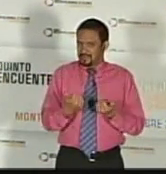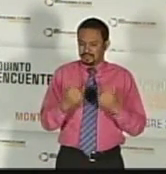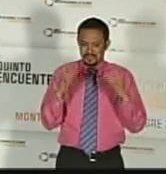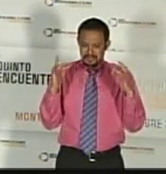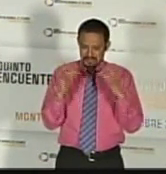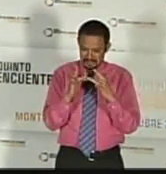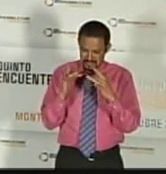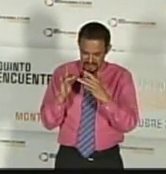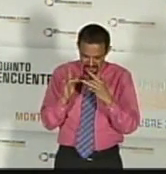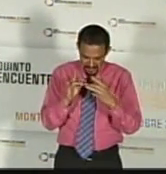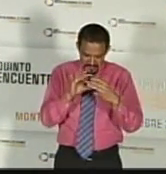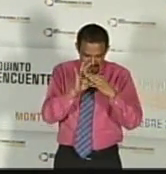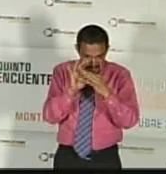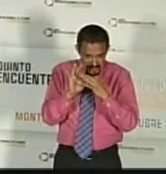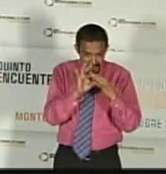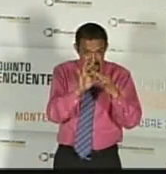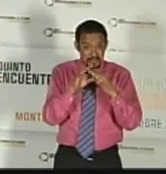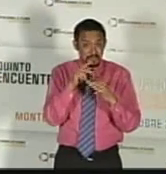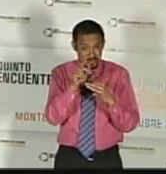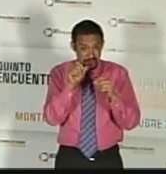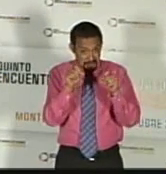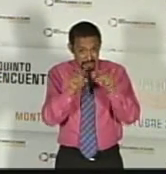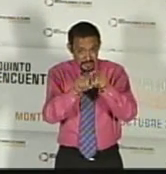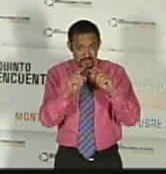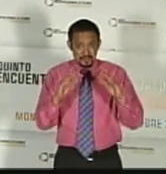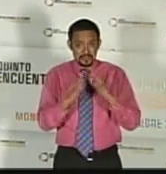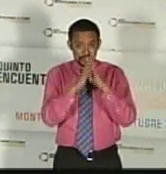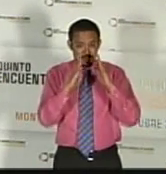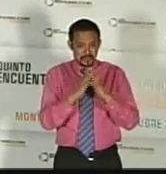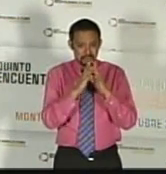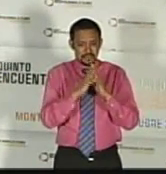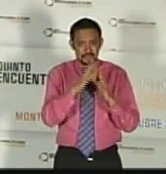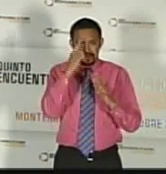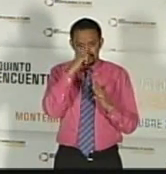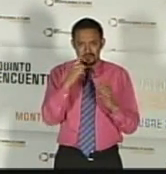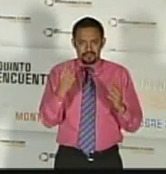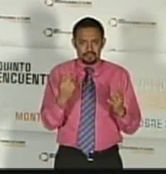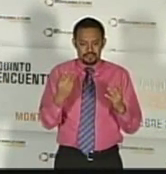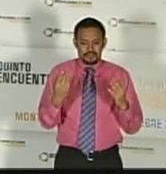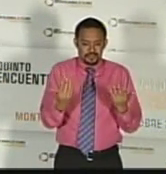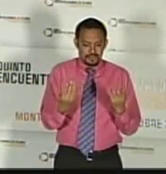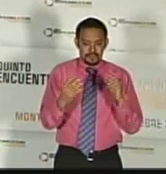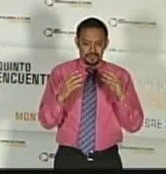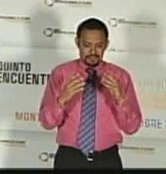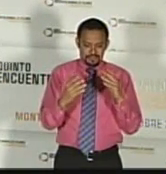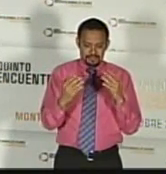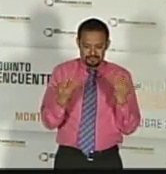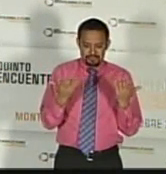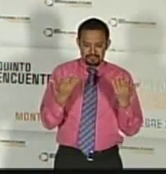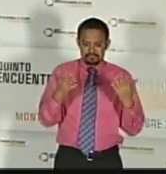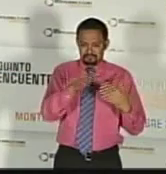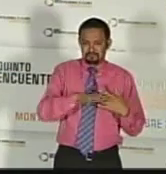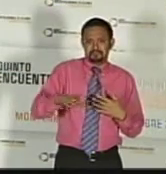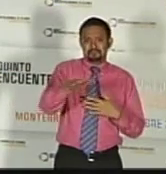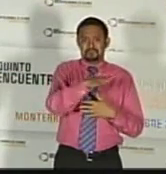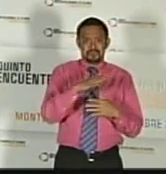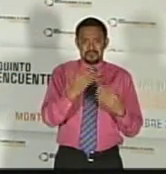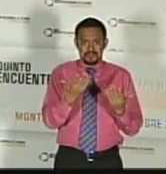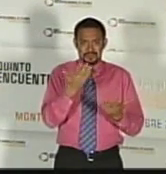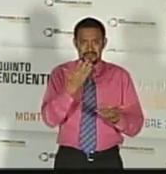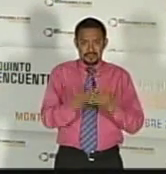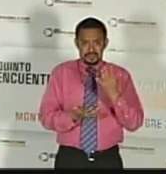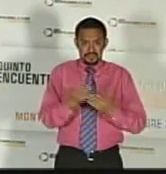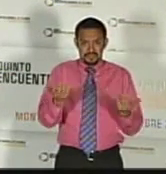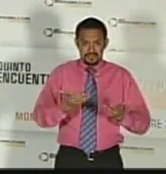y participar en el mundo emergente, tanto en la superación de la crisis como